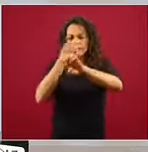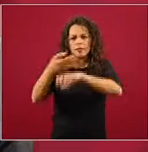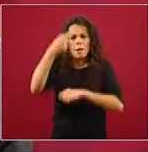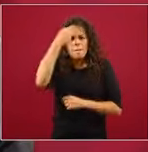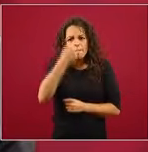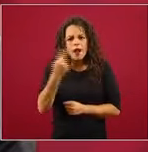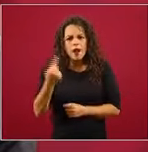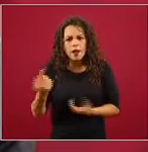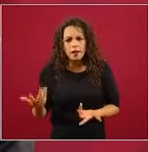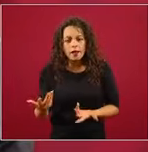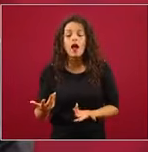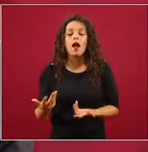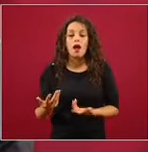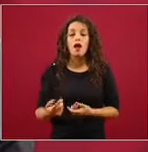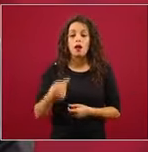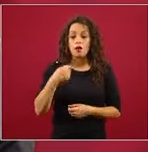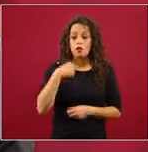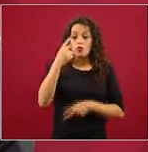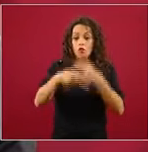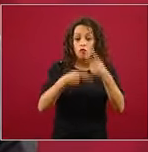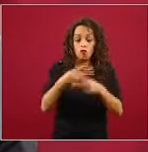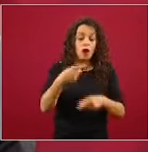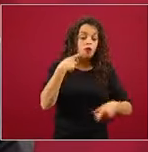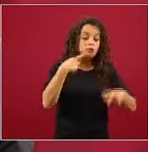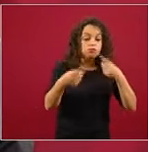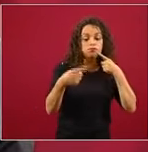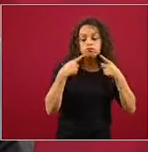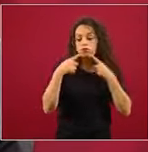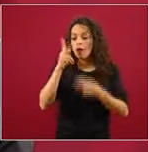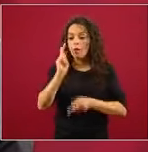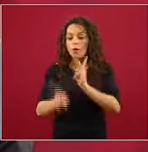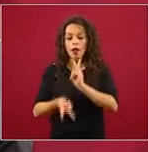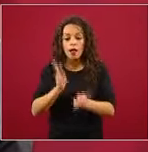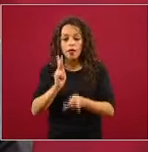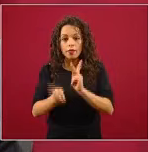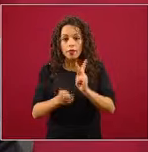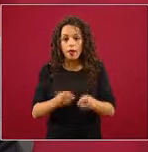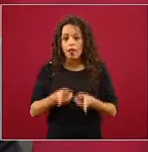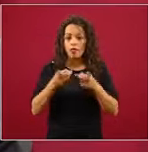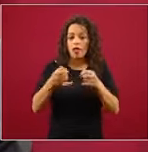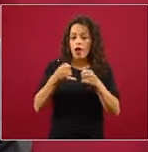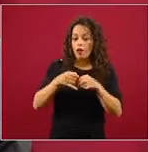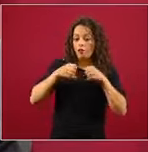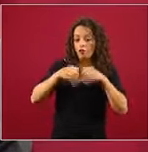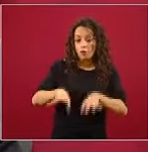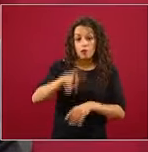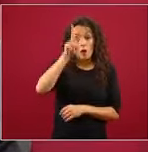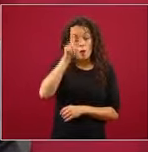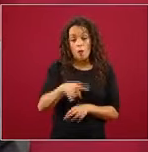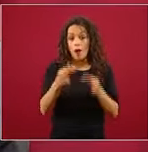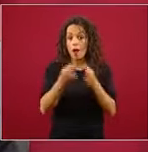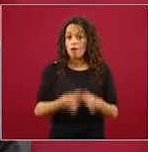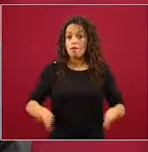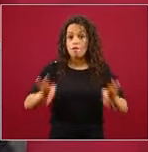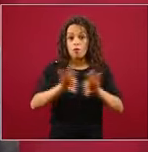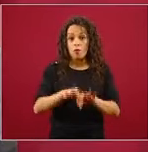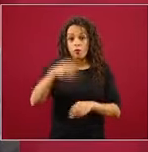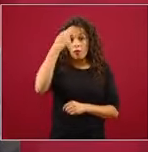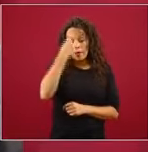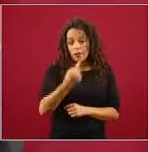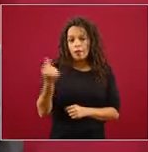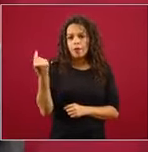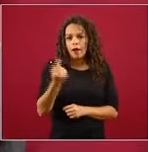contribuyendo en un diálogo muy constructivo con las entidades federativas a el establecimiento